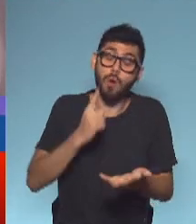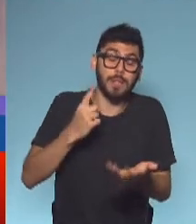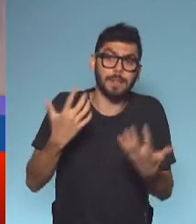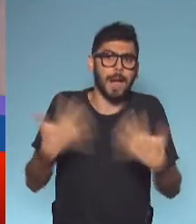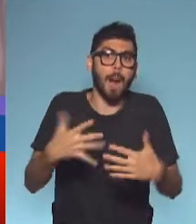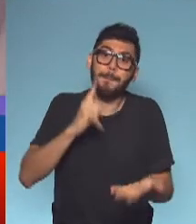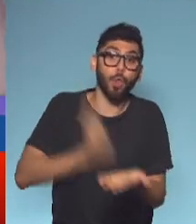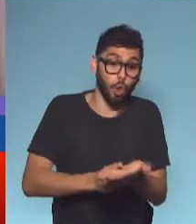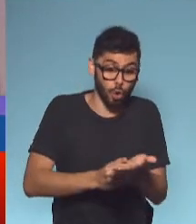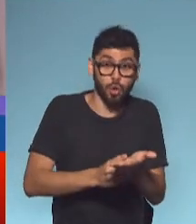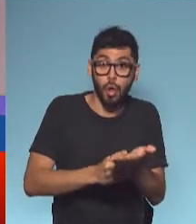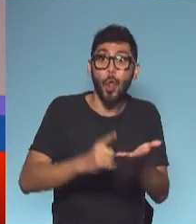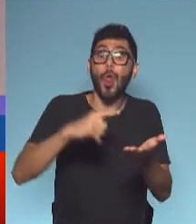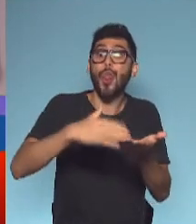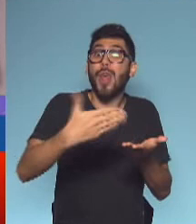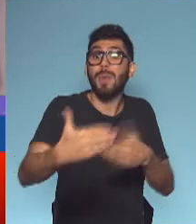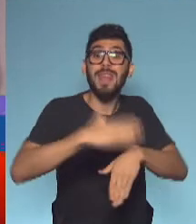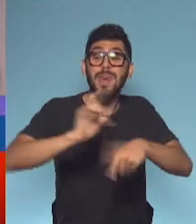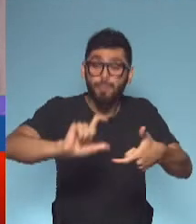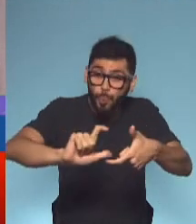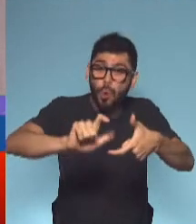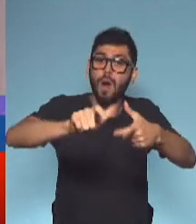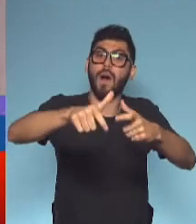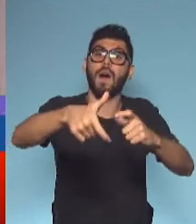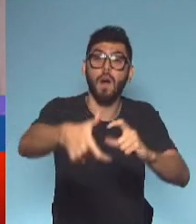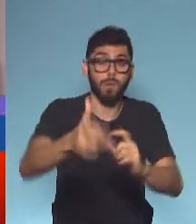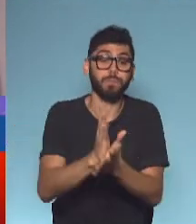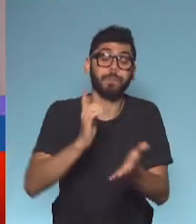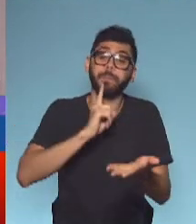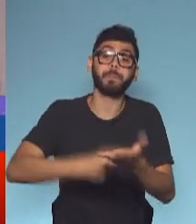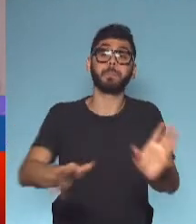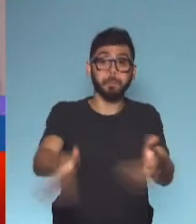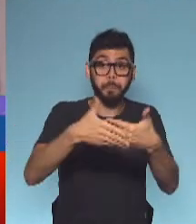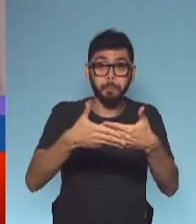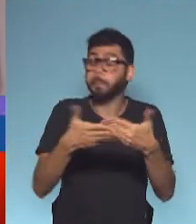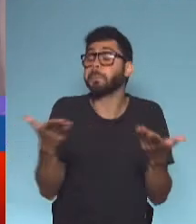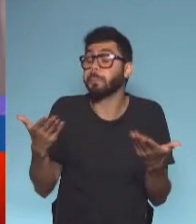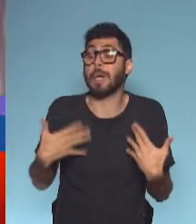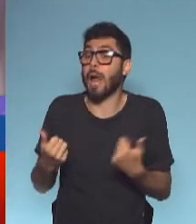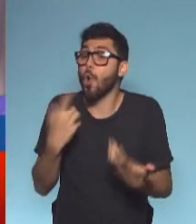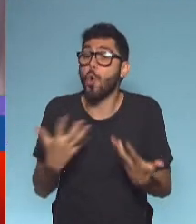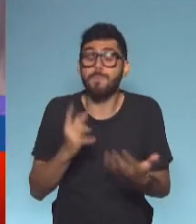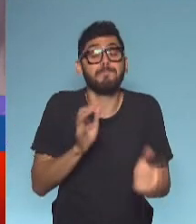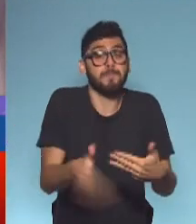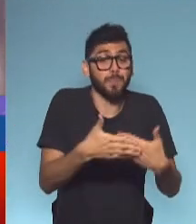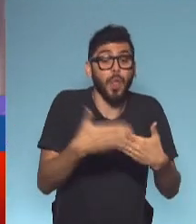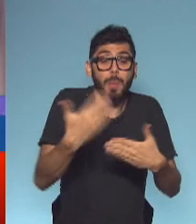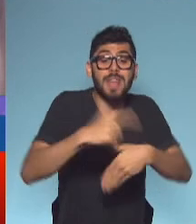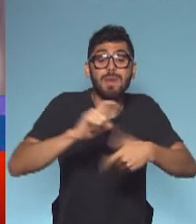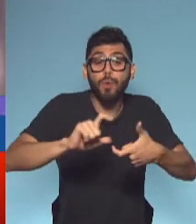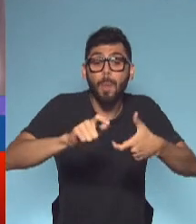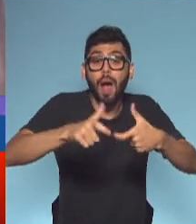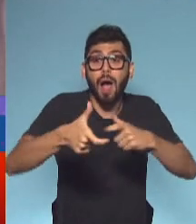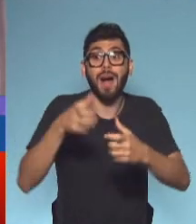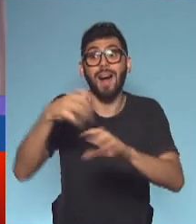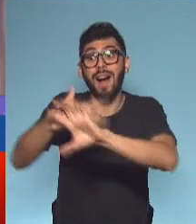medida que se va a poder ir volviendo a las clases presenciales, hacerlo con la mayor seriedad y la mejor administración. Y también